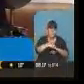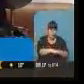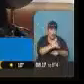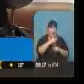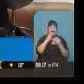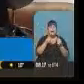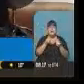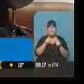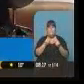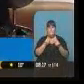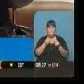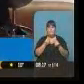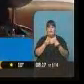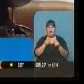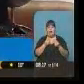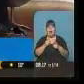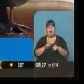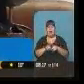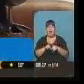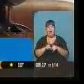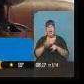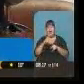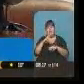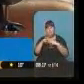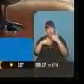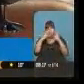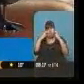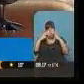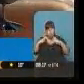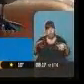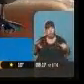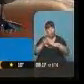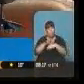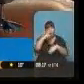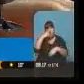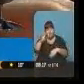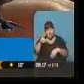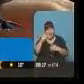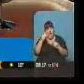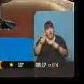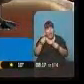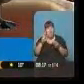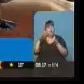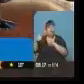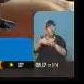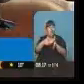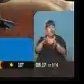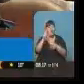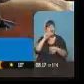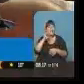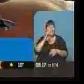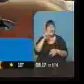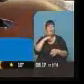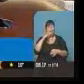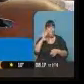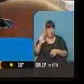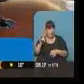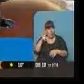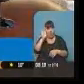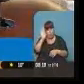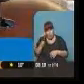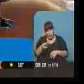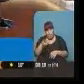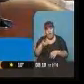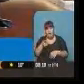a los efectos de encarar un estudio definitivo de la canalización del río bermejo usted sabe